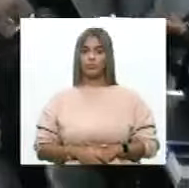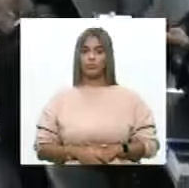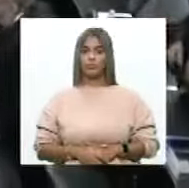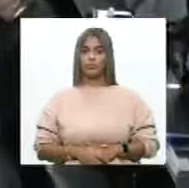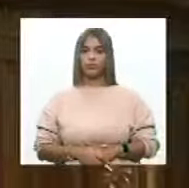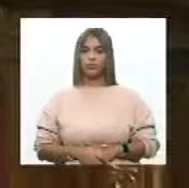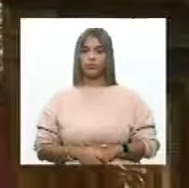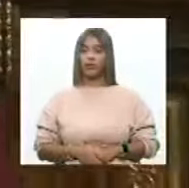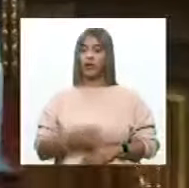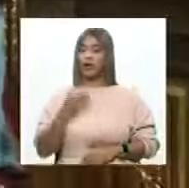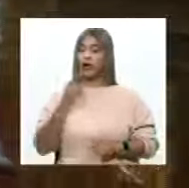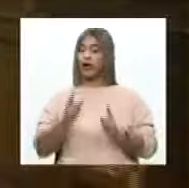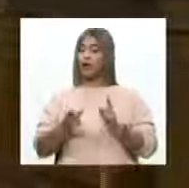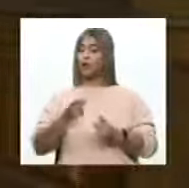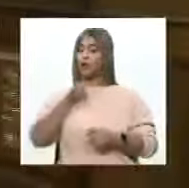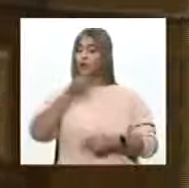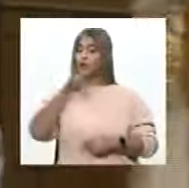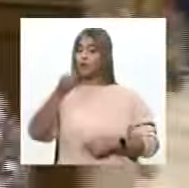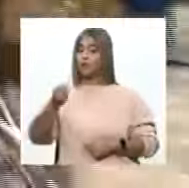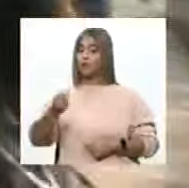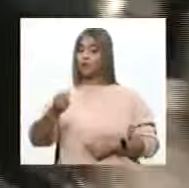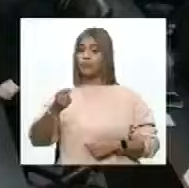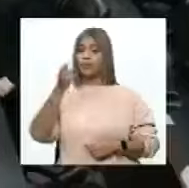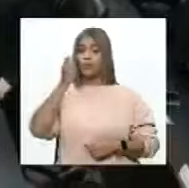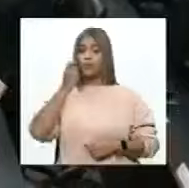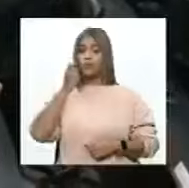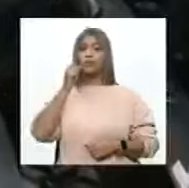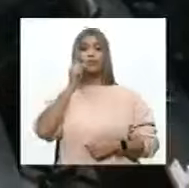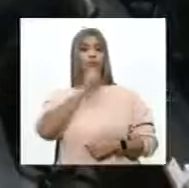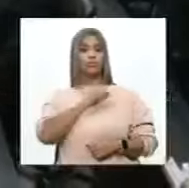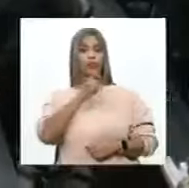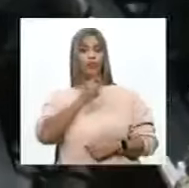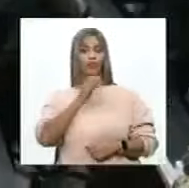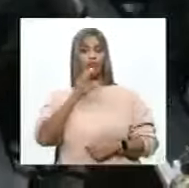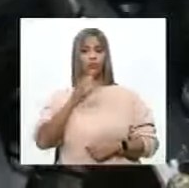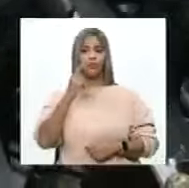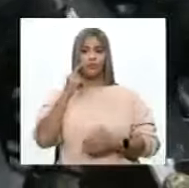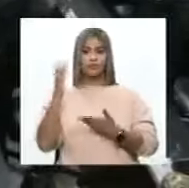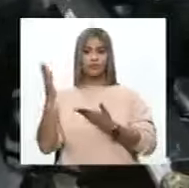Déjame derecho de palabra al diputado Alfonso Campos.